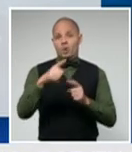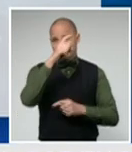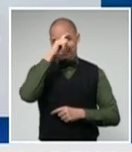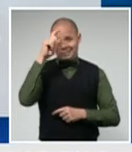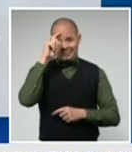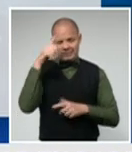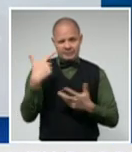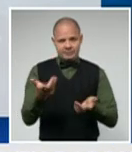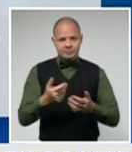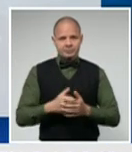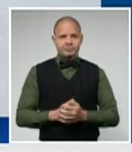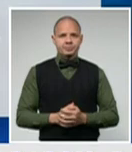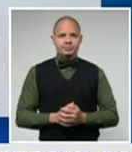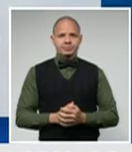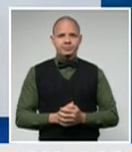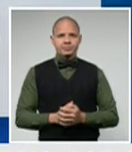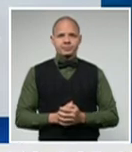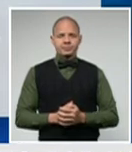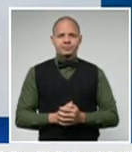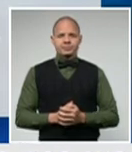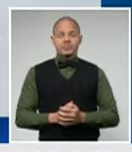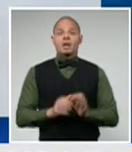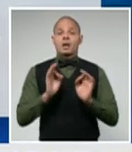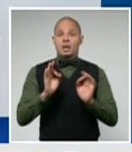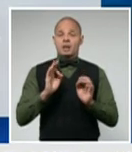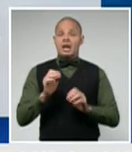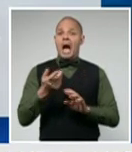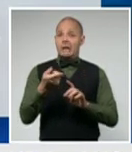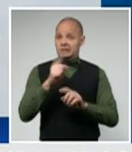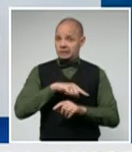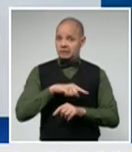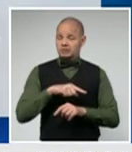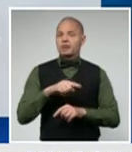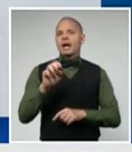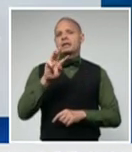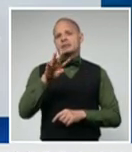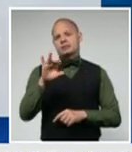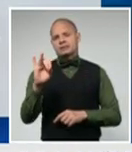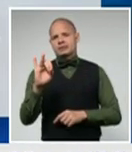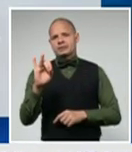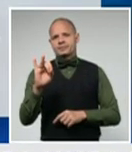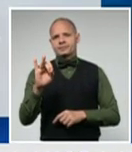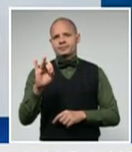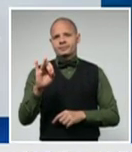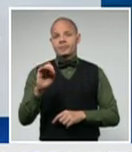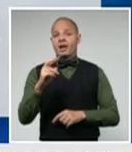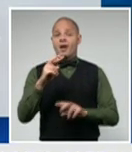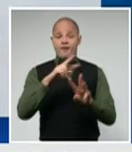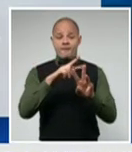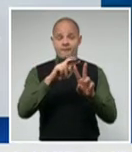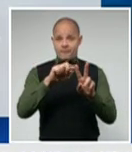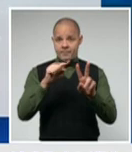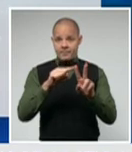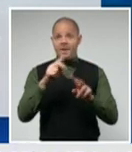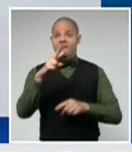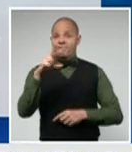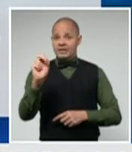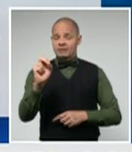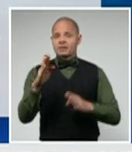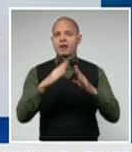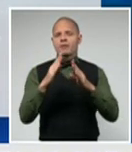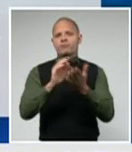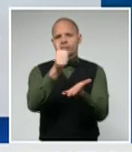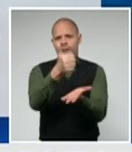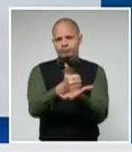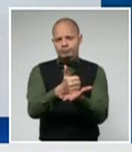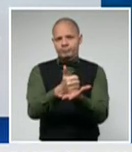Espíritus, los 37 personas que se diagnosticaron, 20 son del municipio de Santi Espíritus, 13